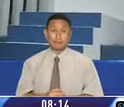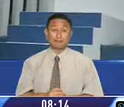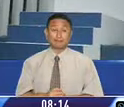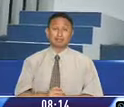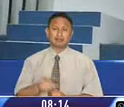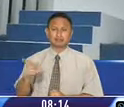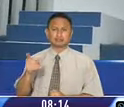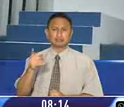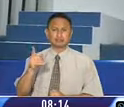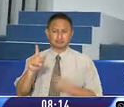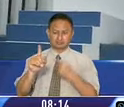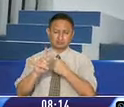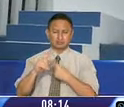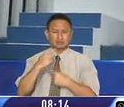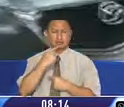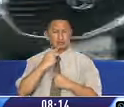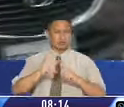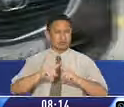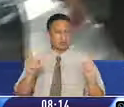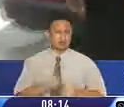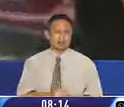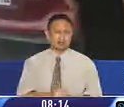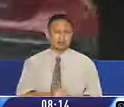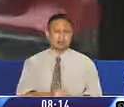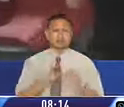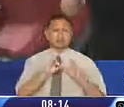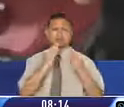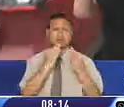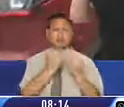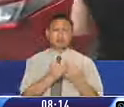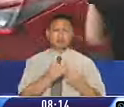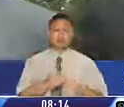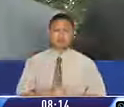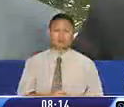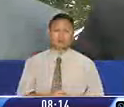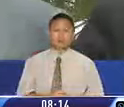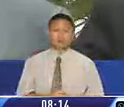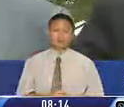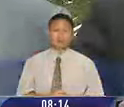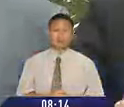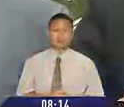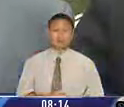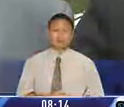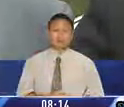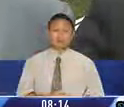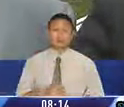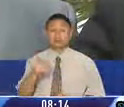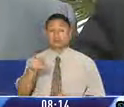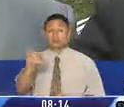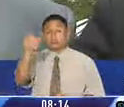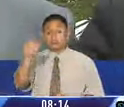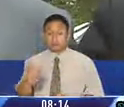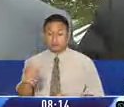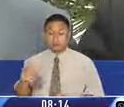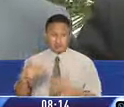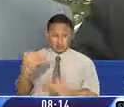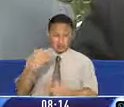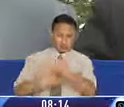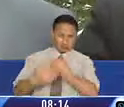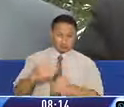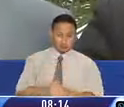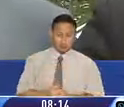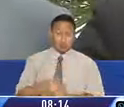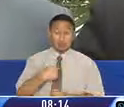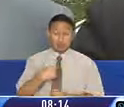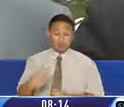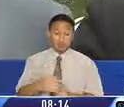distinta sobre los hechos que sostiene la familia de la desaparecida. Bueno, la pareja, de lo que nos ha indicado en las investigaciones, él le dejó